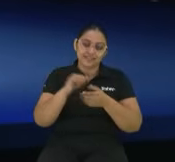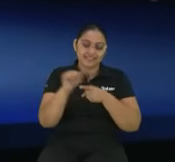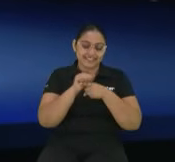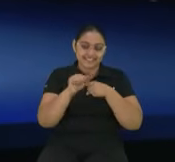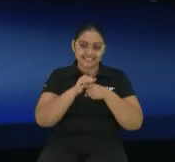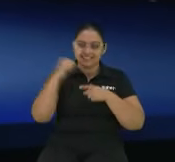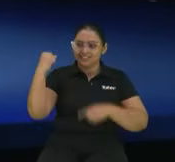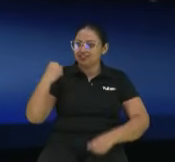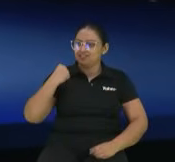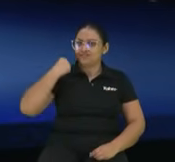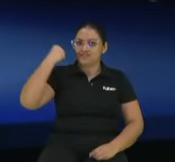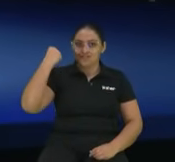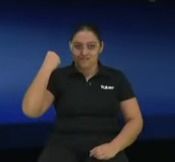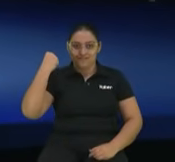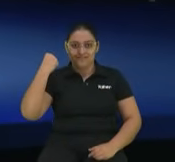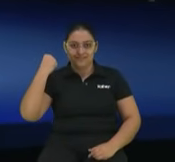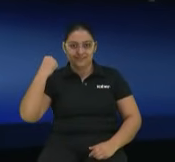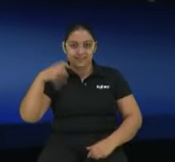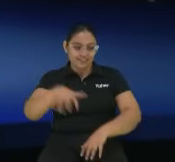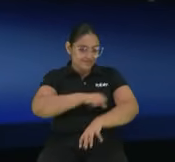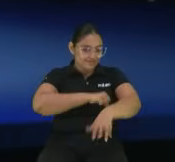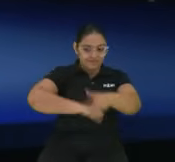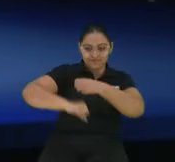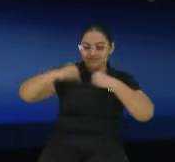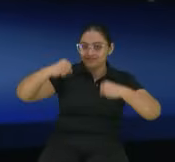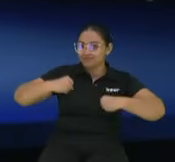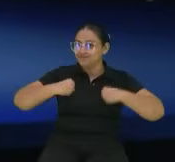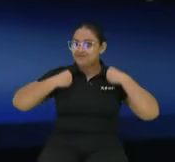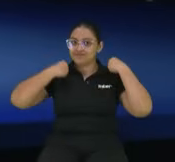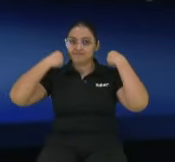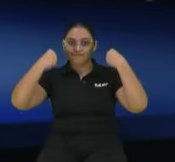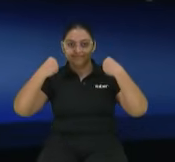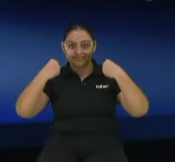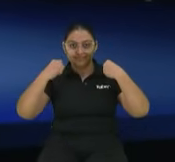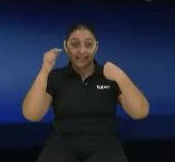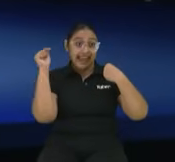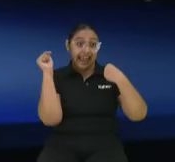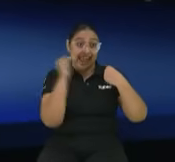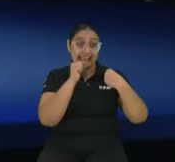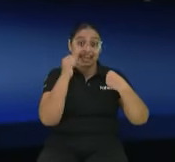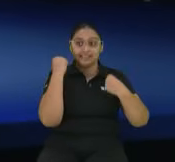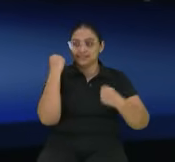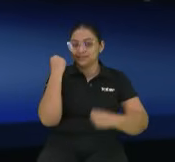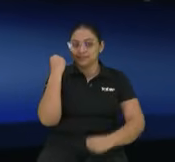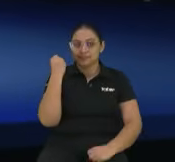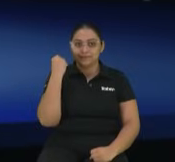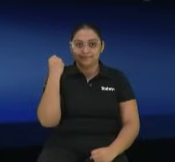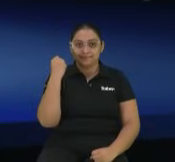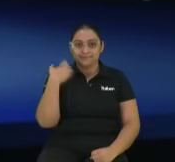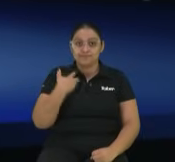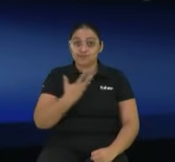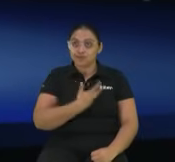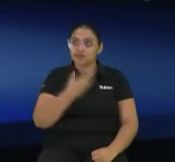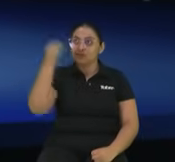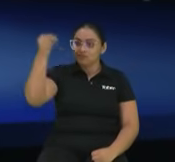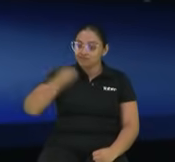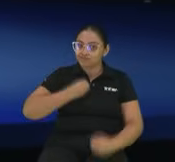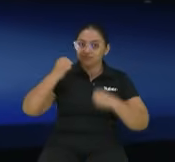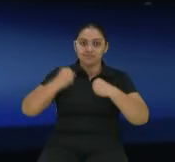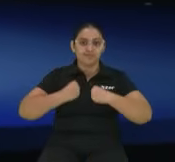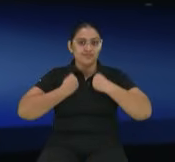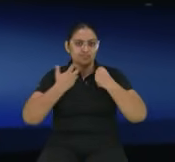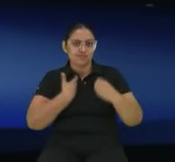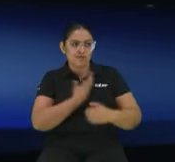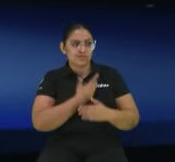fortaleza y valentía Esa es la clave me debo de fortalecer venimos al culto porque me